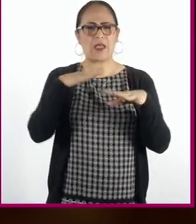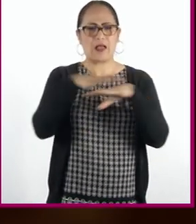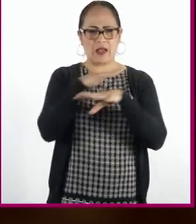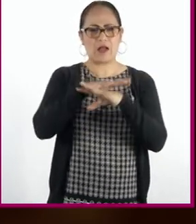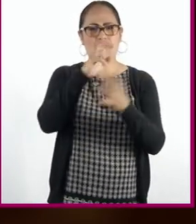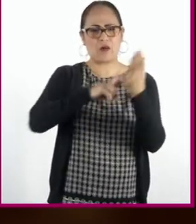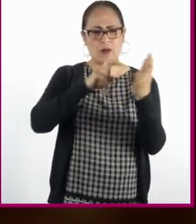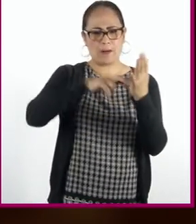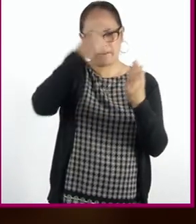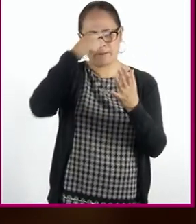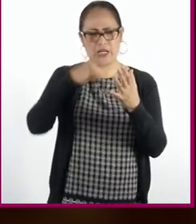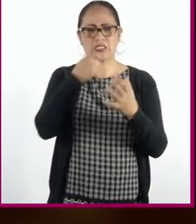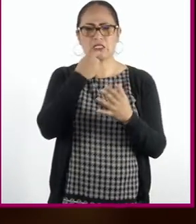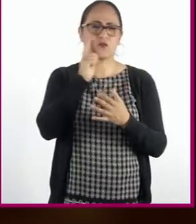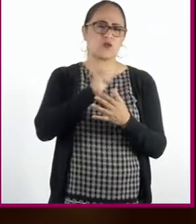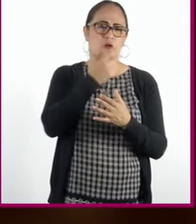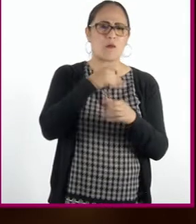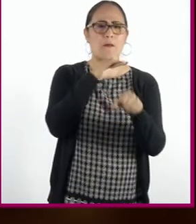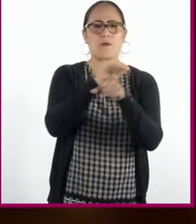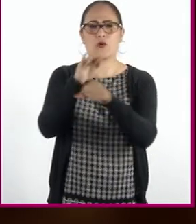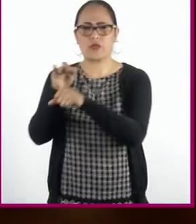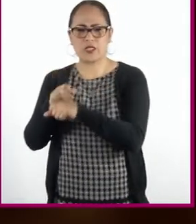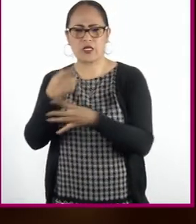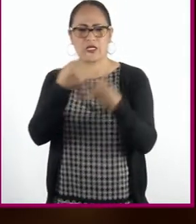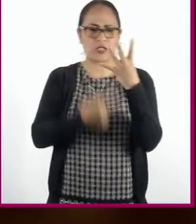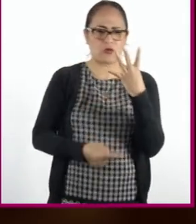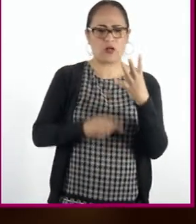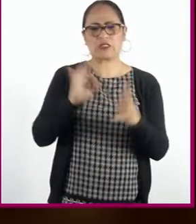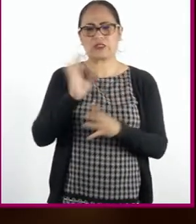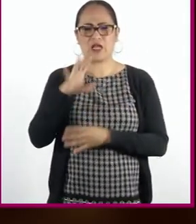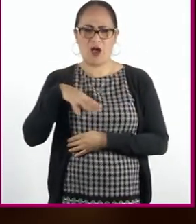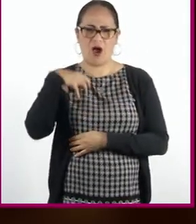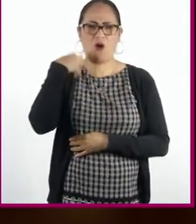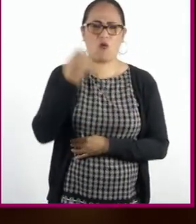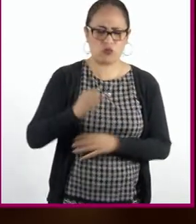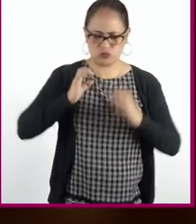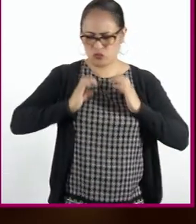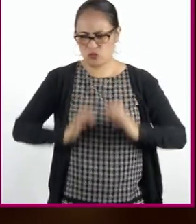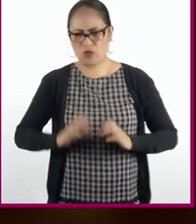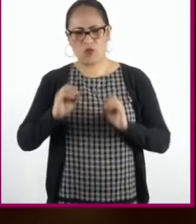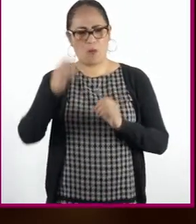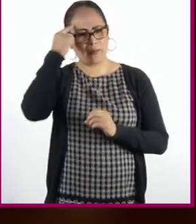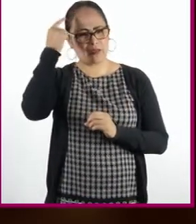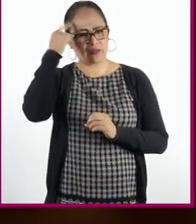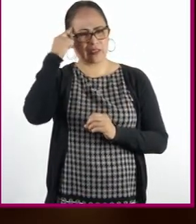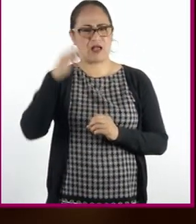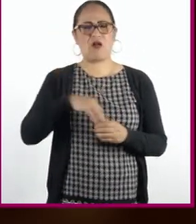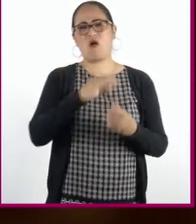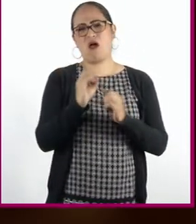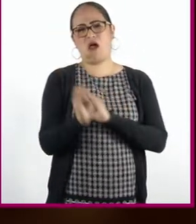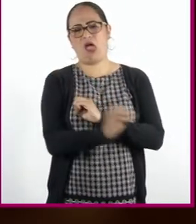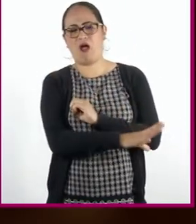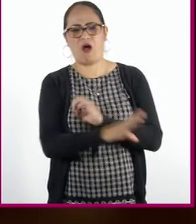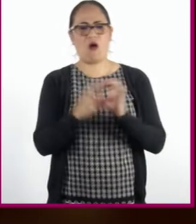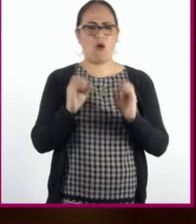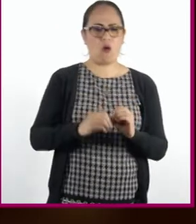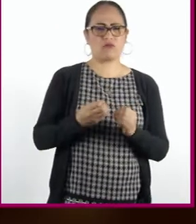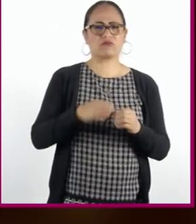abuso físico o mental, descuido o trato negligente, malos tratos o explotación, incluido el abuso